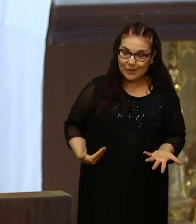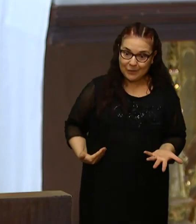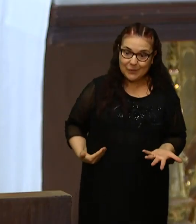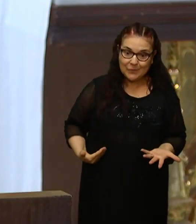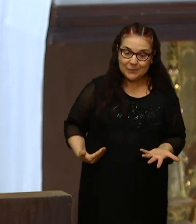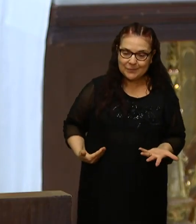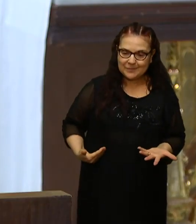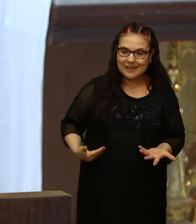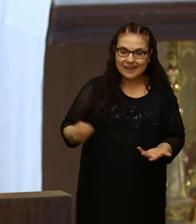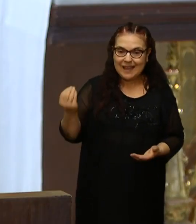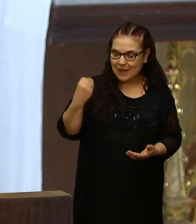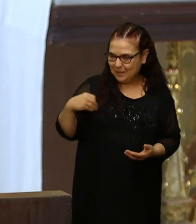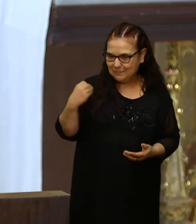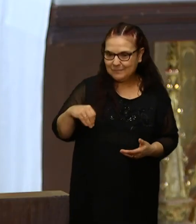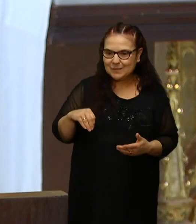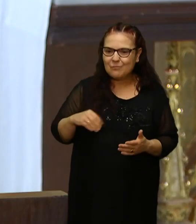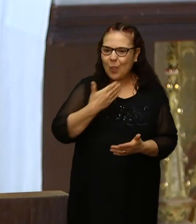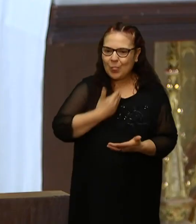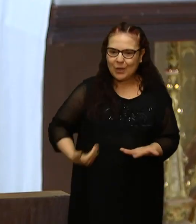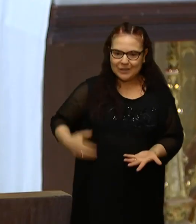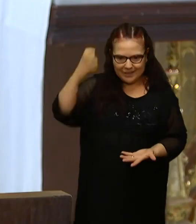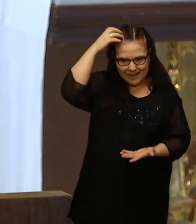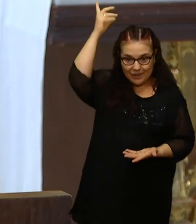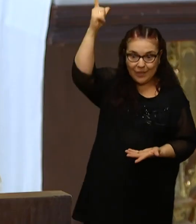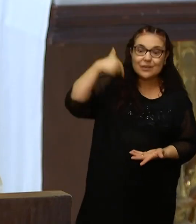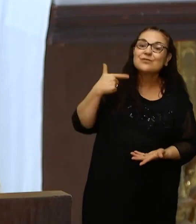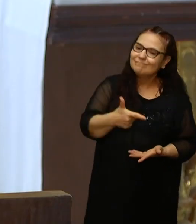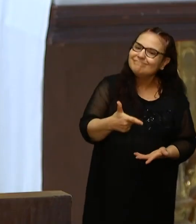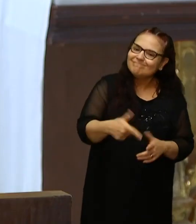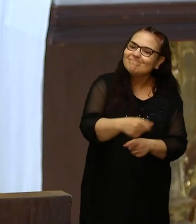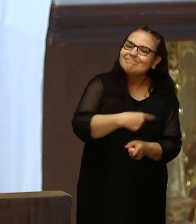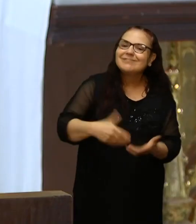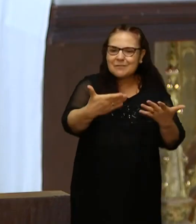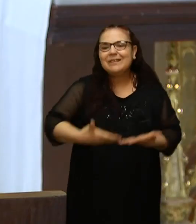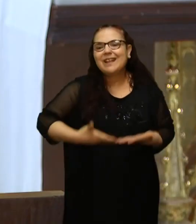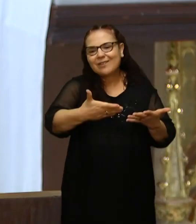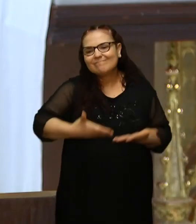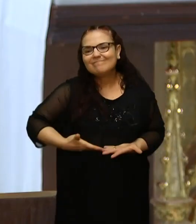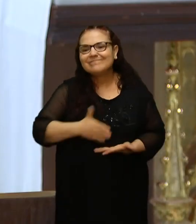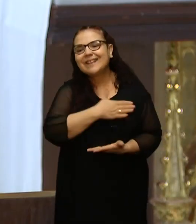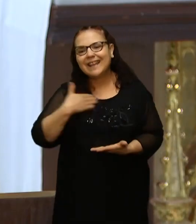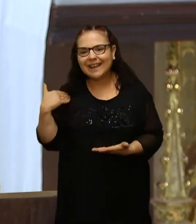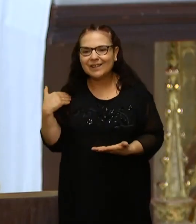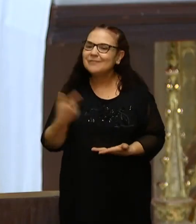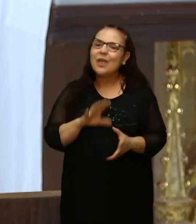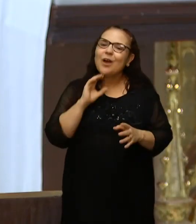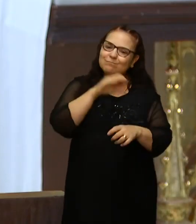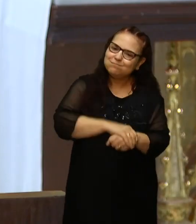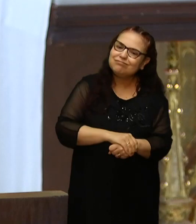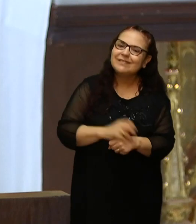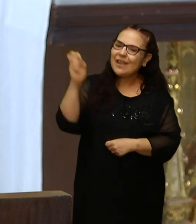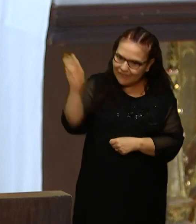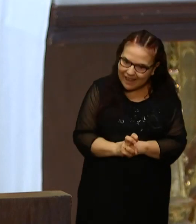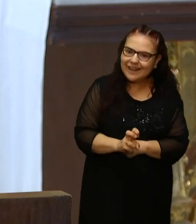el propio dueño del reino de Dios, a ellos los quiere invitar. Y ellos aceptan y